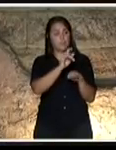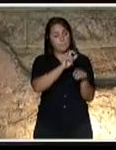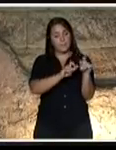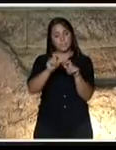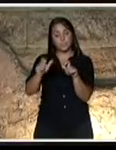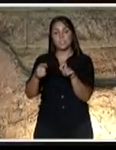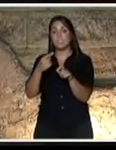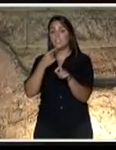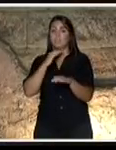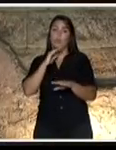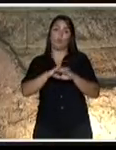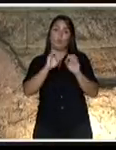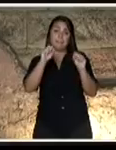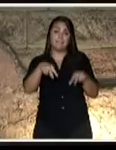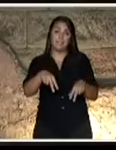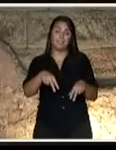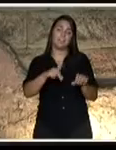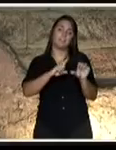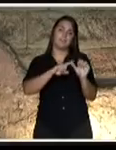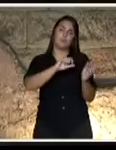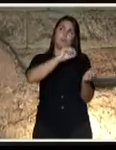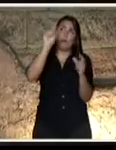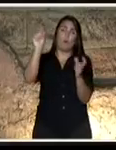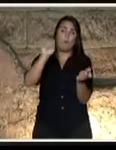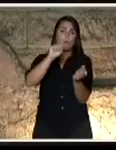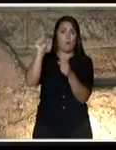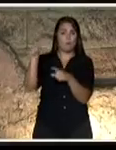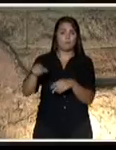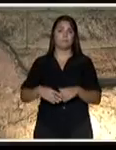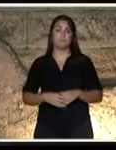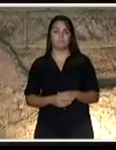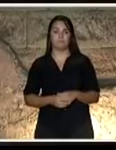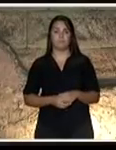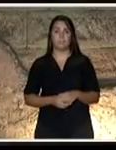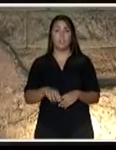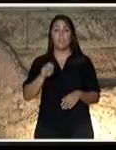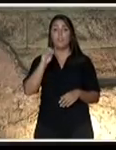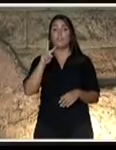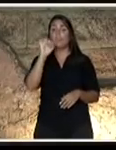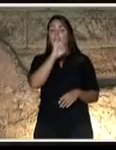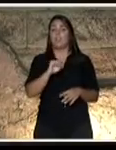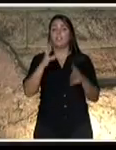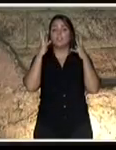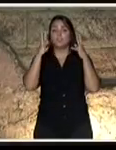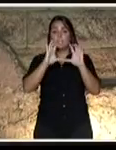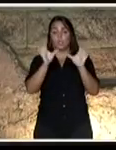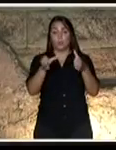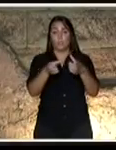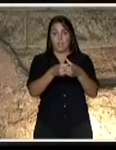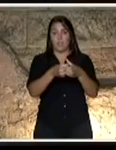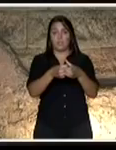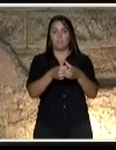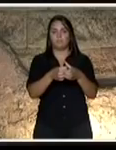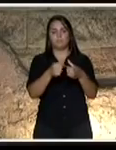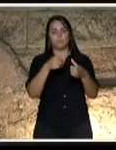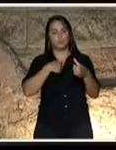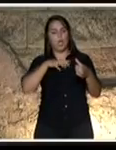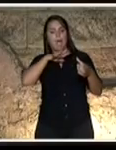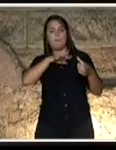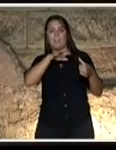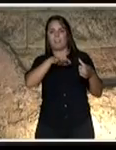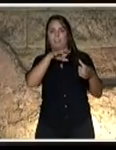culpa tuvo que dejar Extremadura. Mis 12 años en el Consejo de Comunidades me enseñaron a